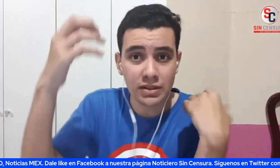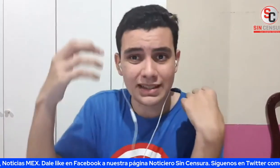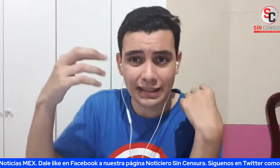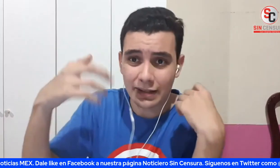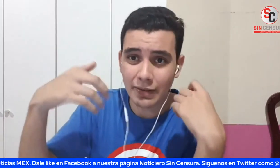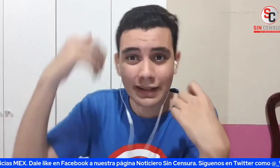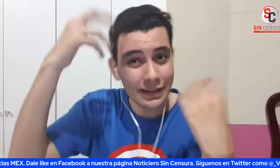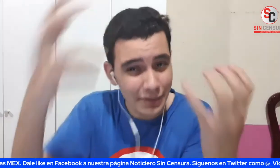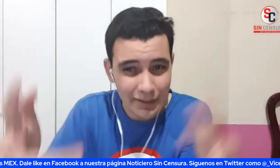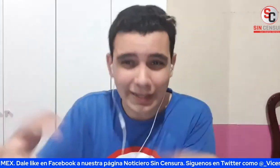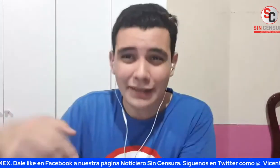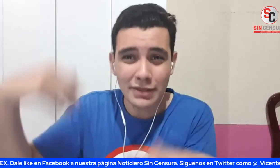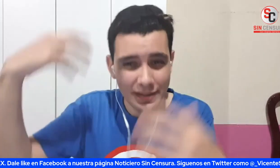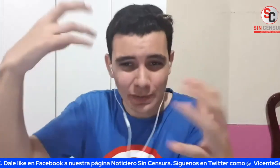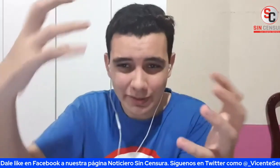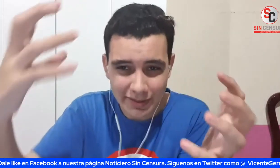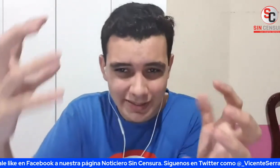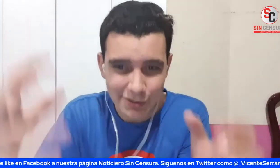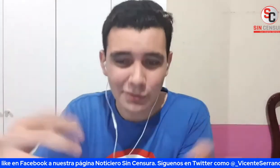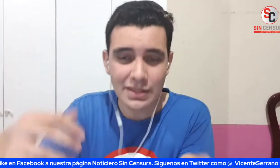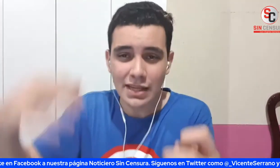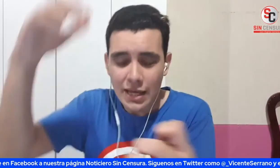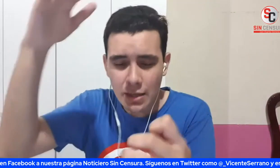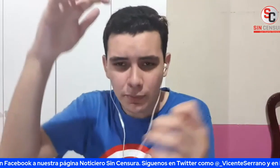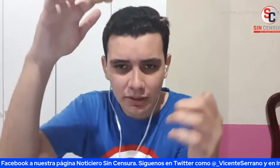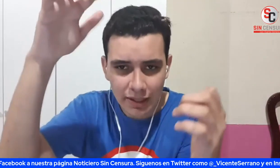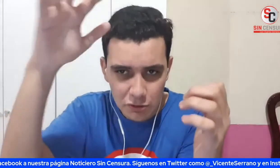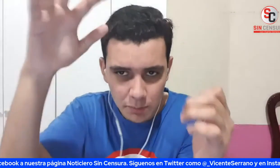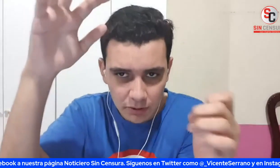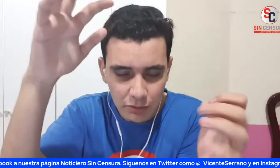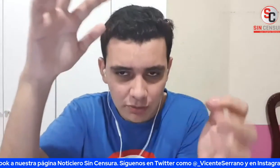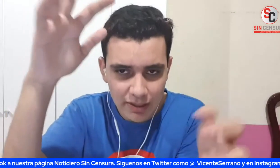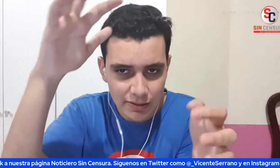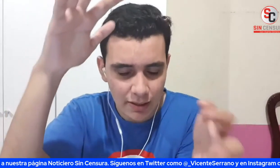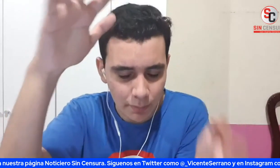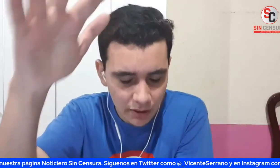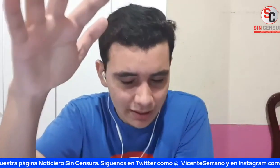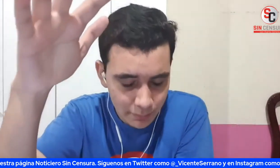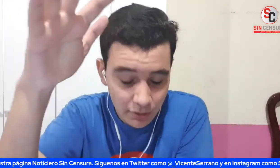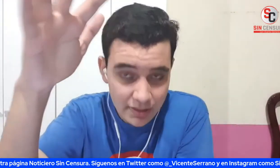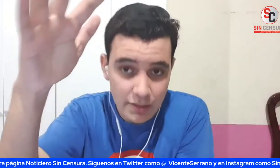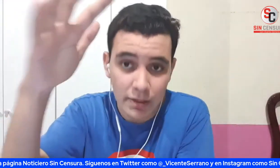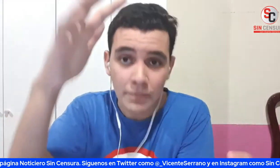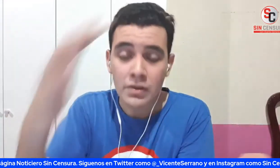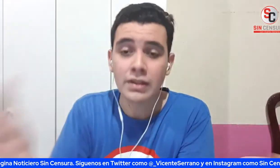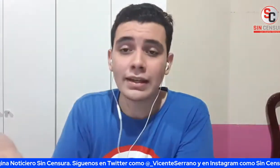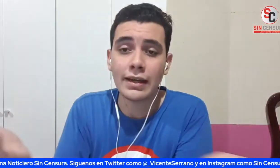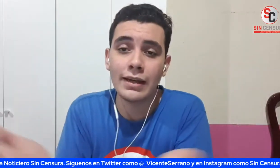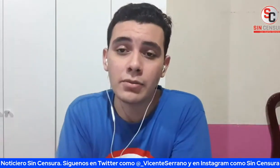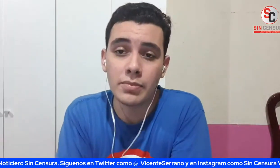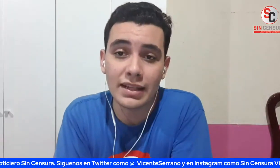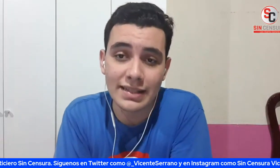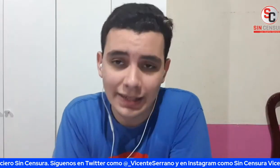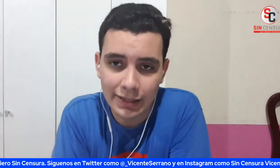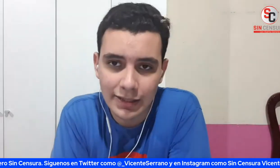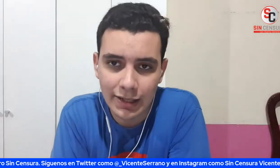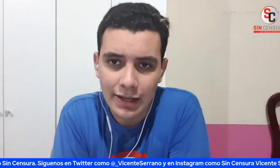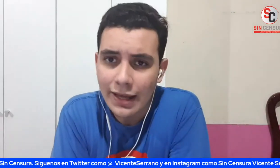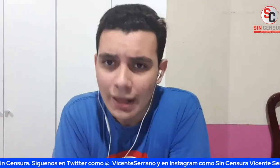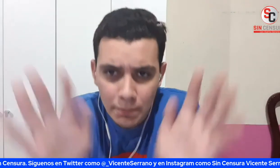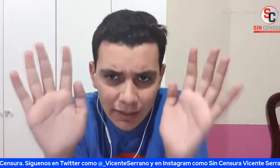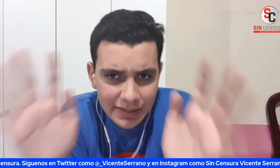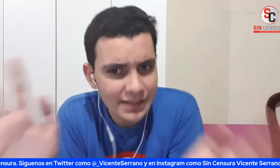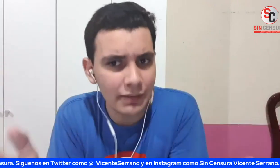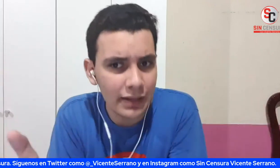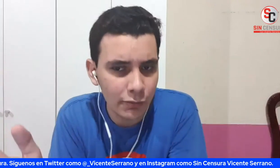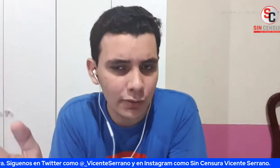como eje central para que estas empresas privadas vinieran al país y se hicieran millonarios. Claro está que tenían que